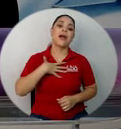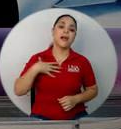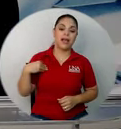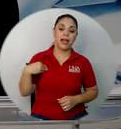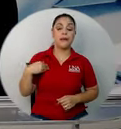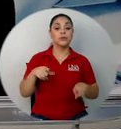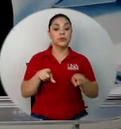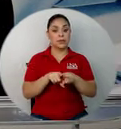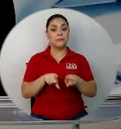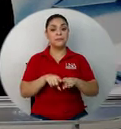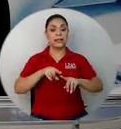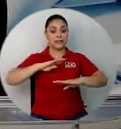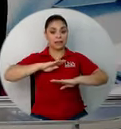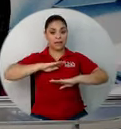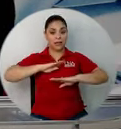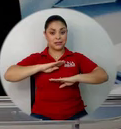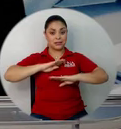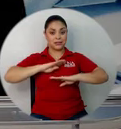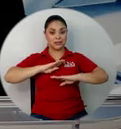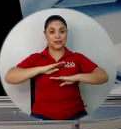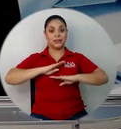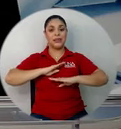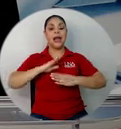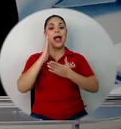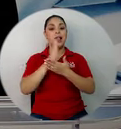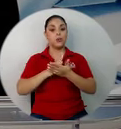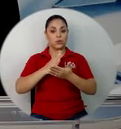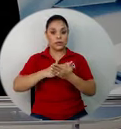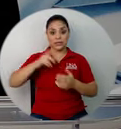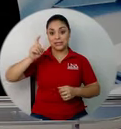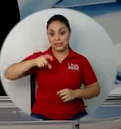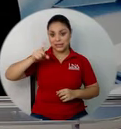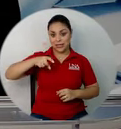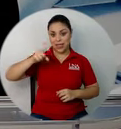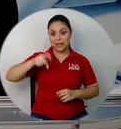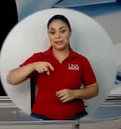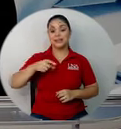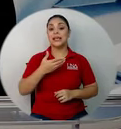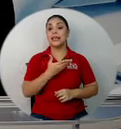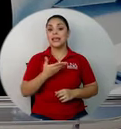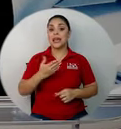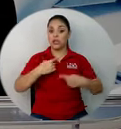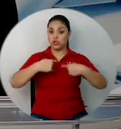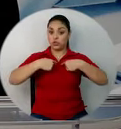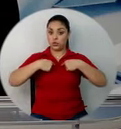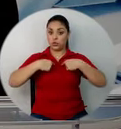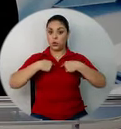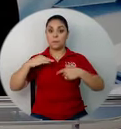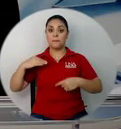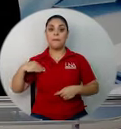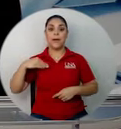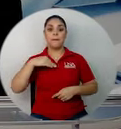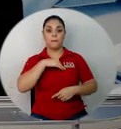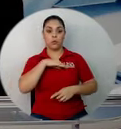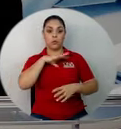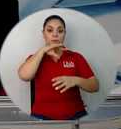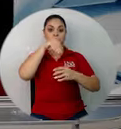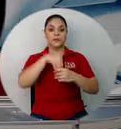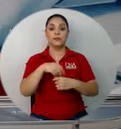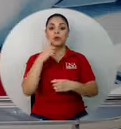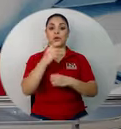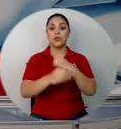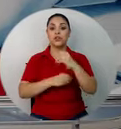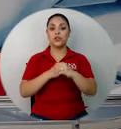que de alguna manera satisfacen una serie de necesidades que incluso yo, como miembro de una organización,